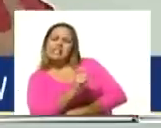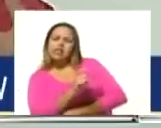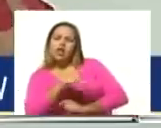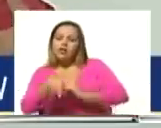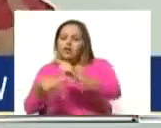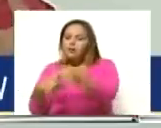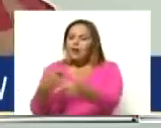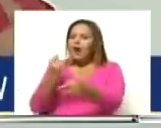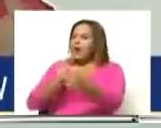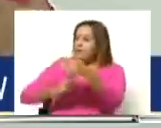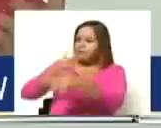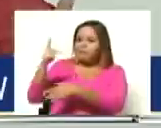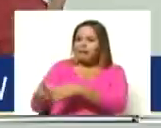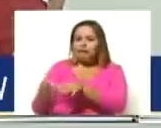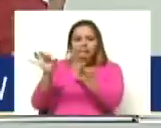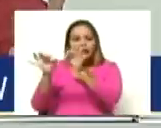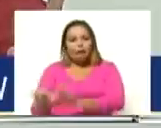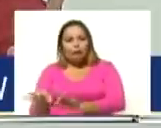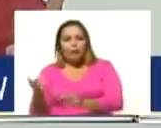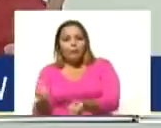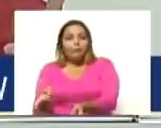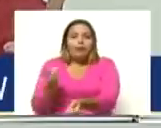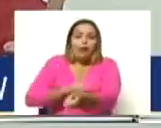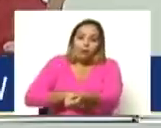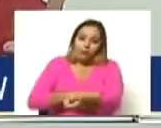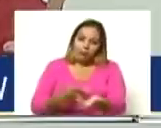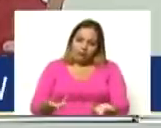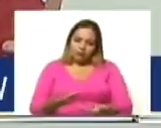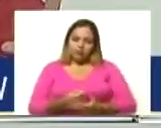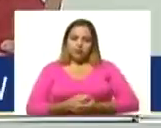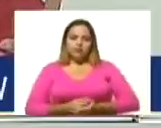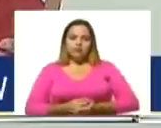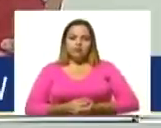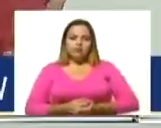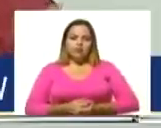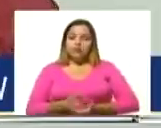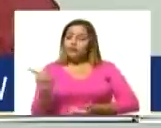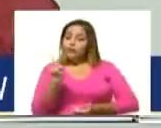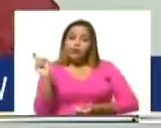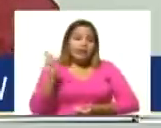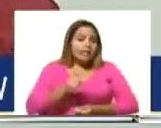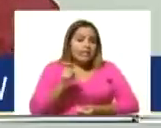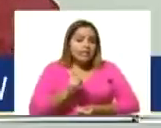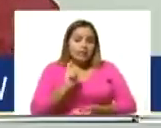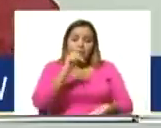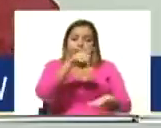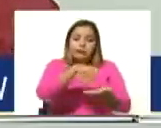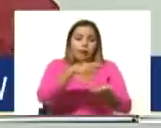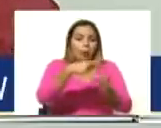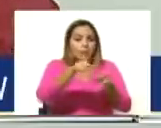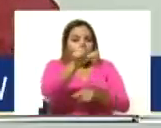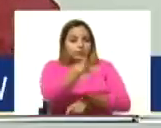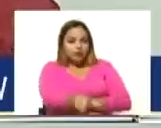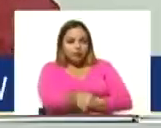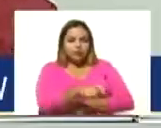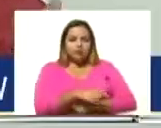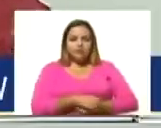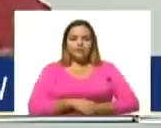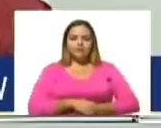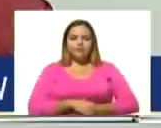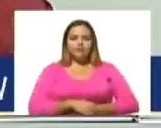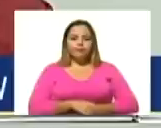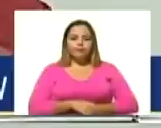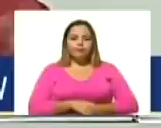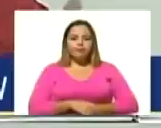tengan un plan de mayor daño. Y no necesitan intermediarios. Por